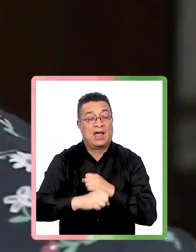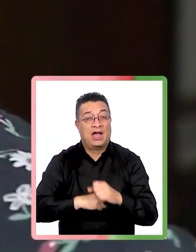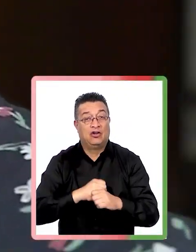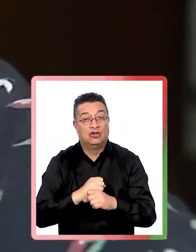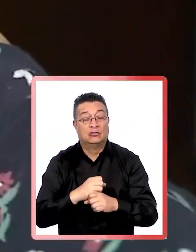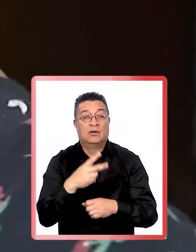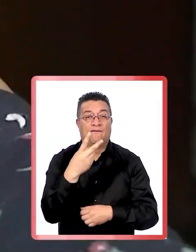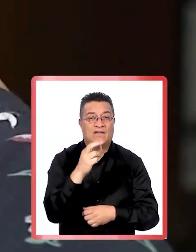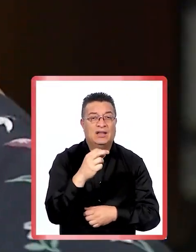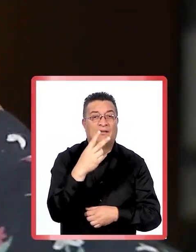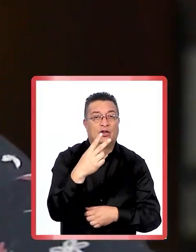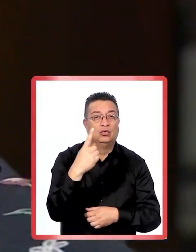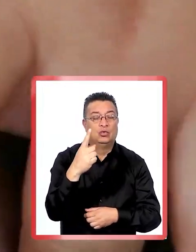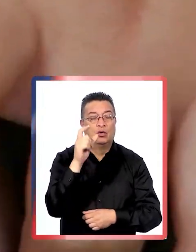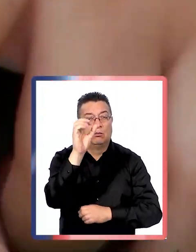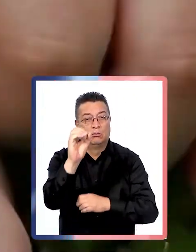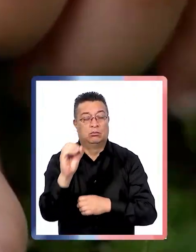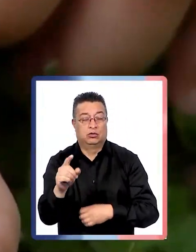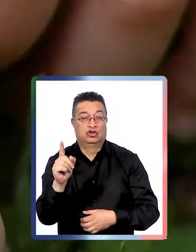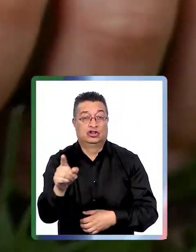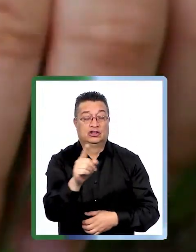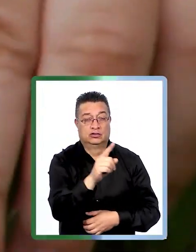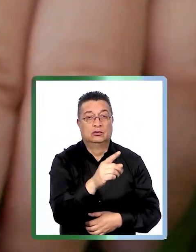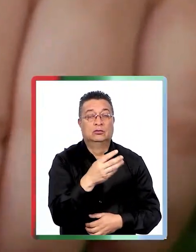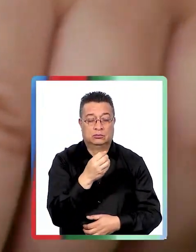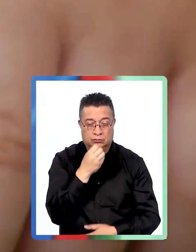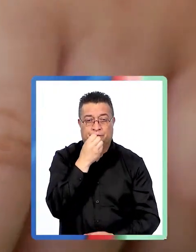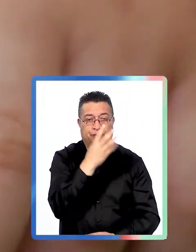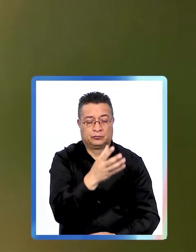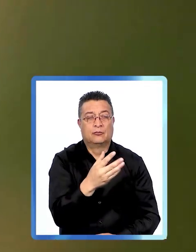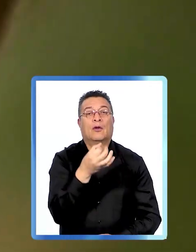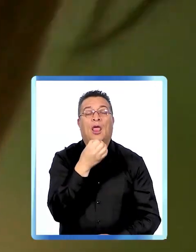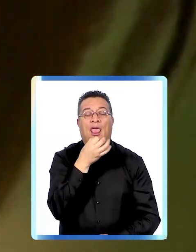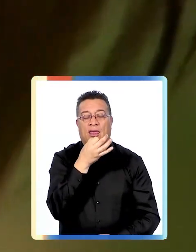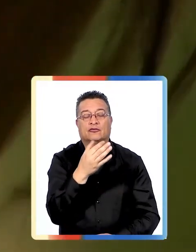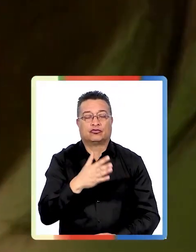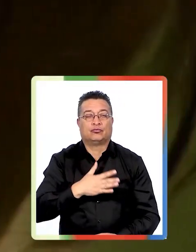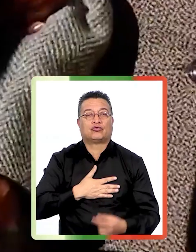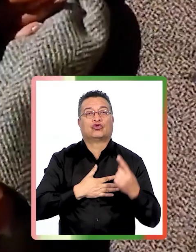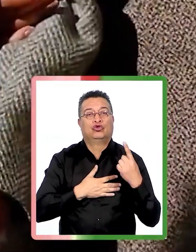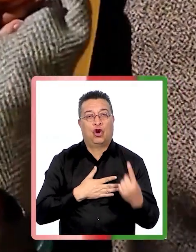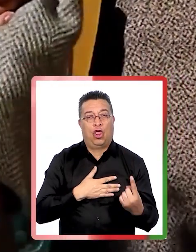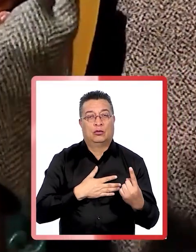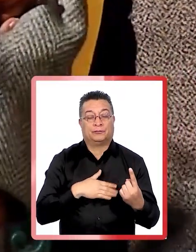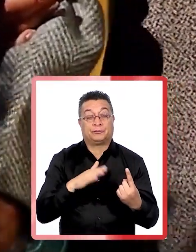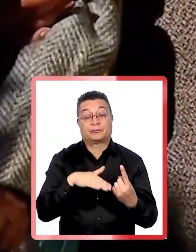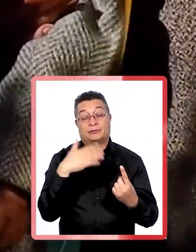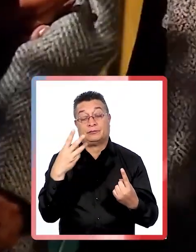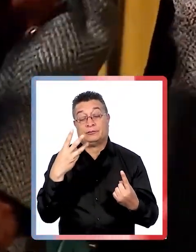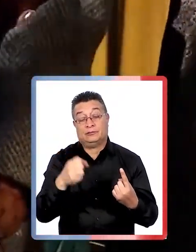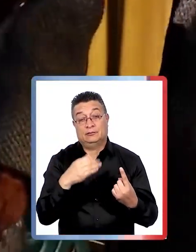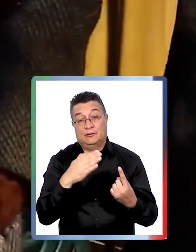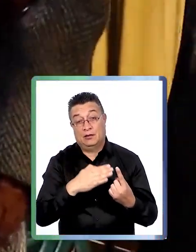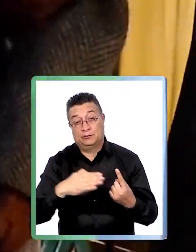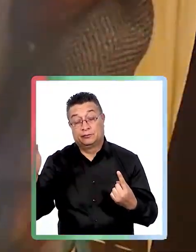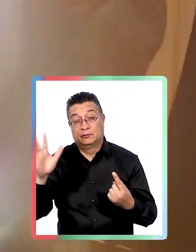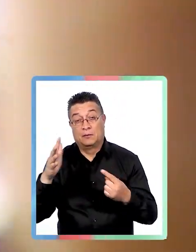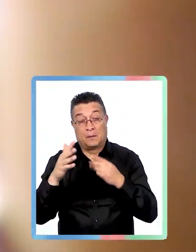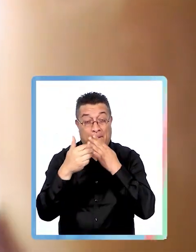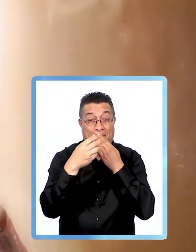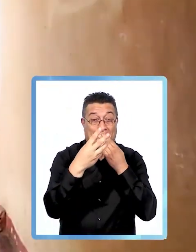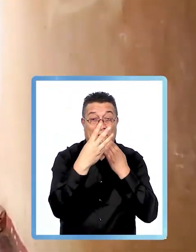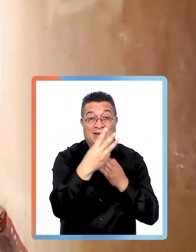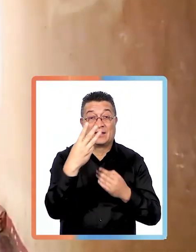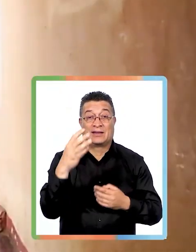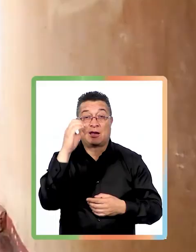años, 20 a 21% de los individuos se declara estar solo. Y después de los 30 años, un